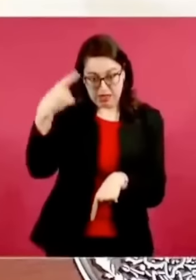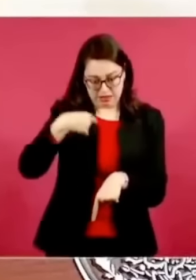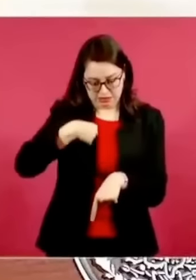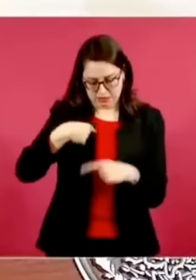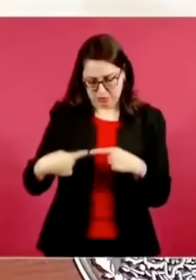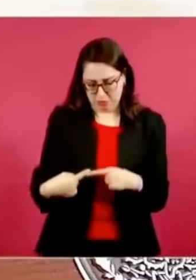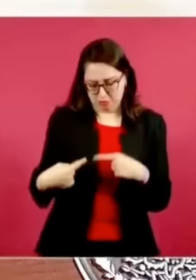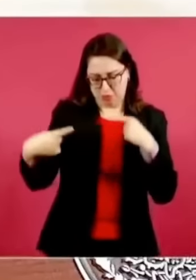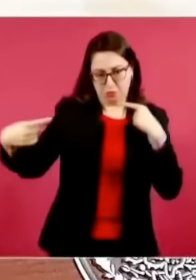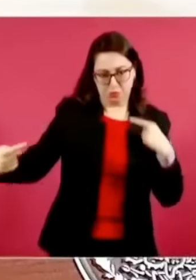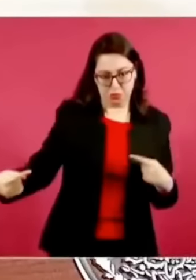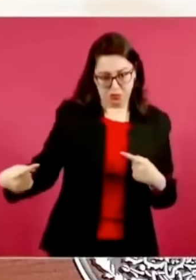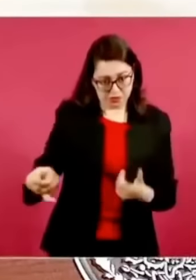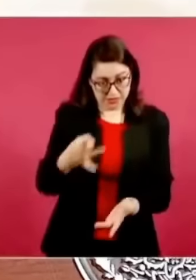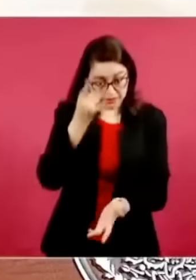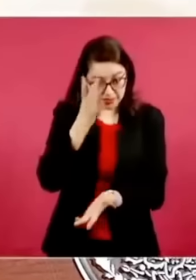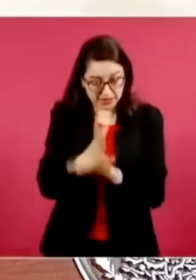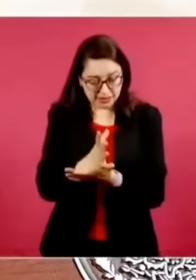sino que